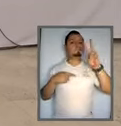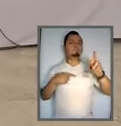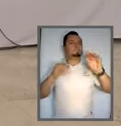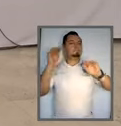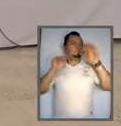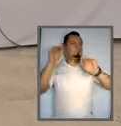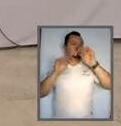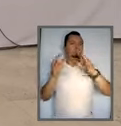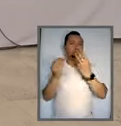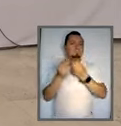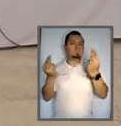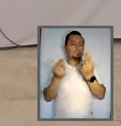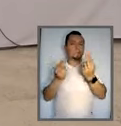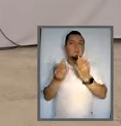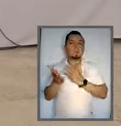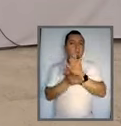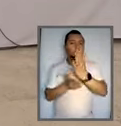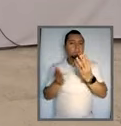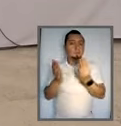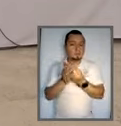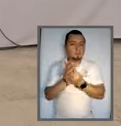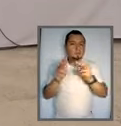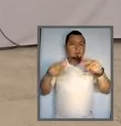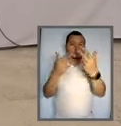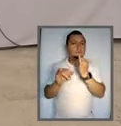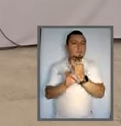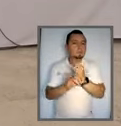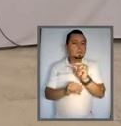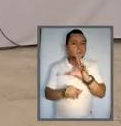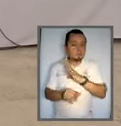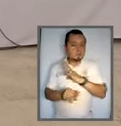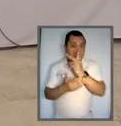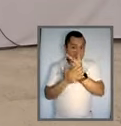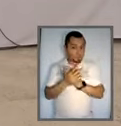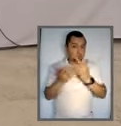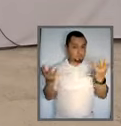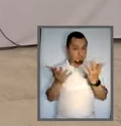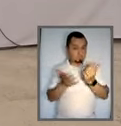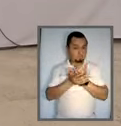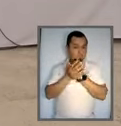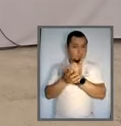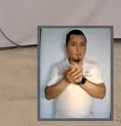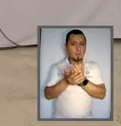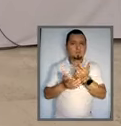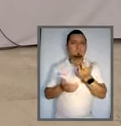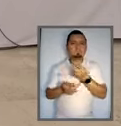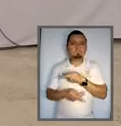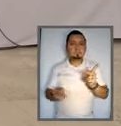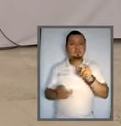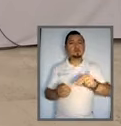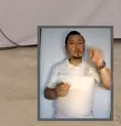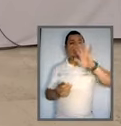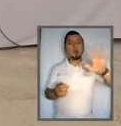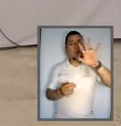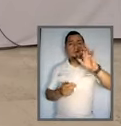falta de implementos para poder acceder a estas clases virtuales. ¿Hay algún programa de apoyo a familias, sobre todo de escasos recursos, zona norte,